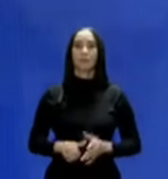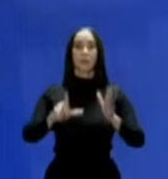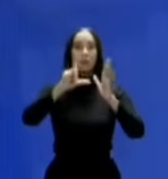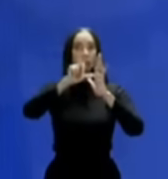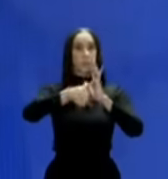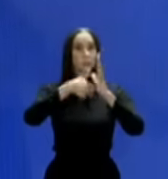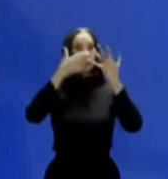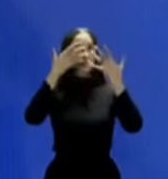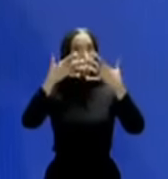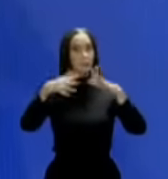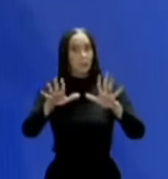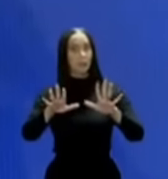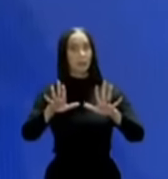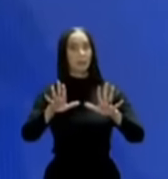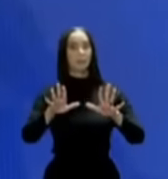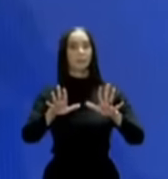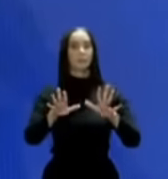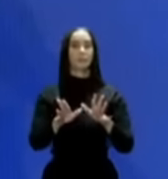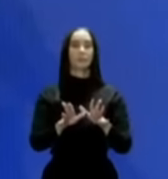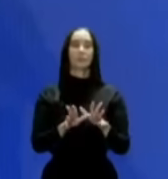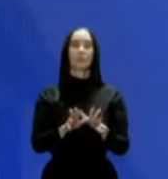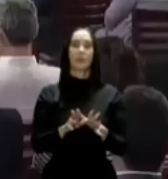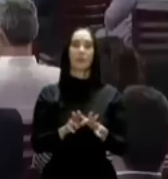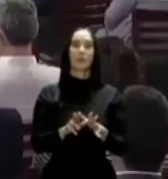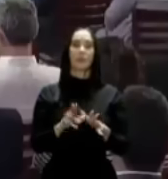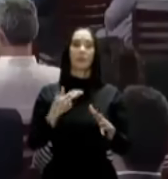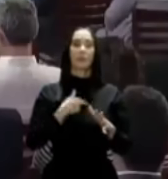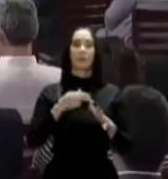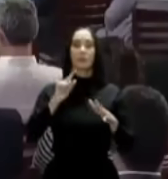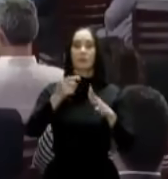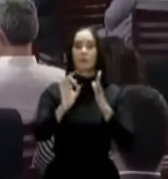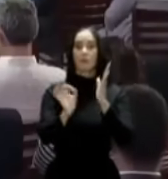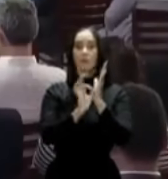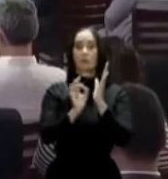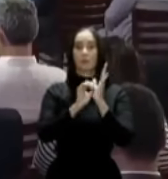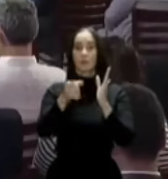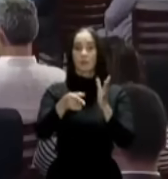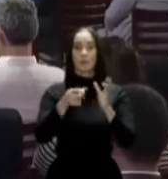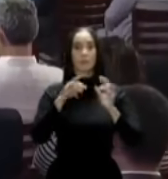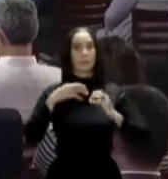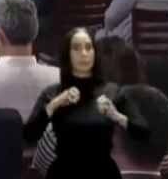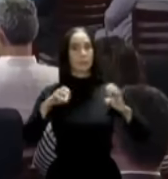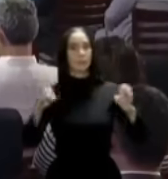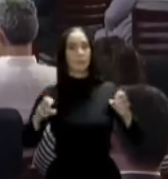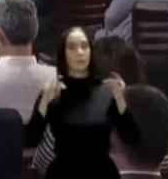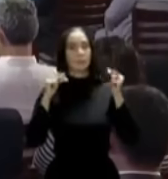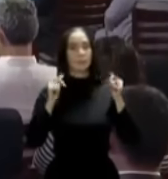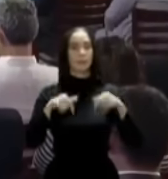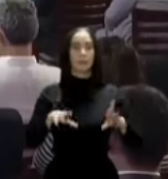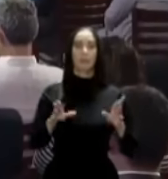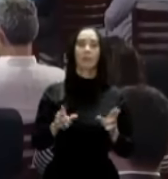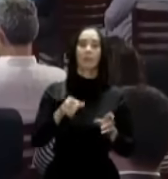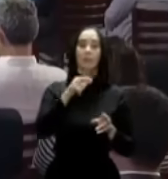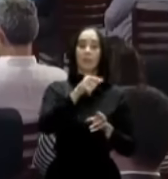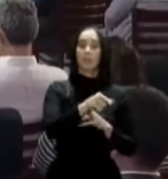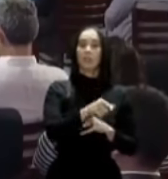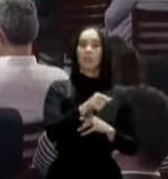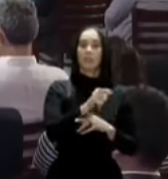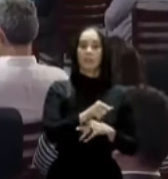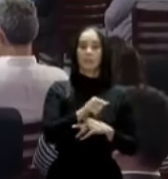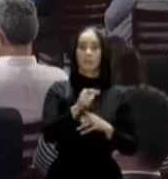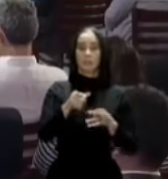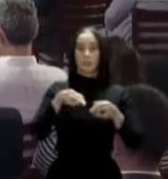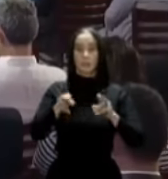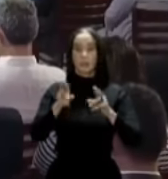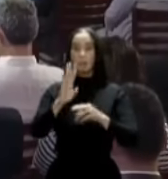nosotros ya tener en funcionamiento, el de manera urgente, este canal